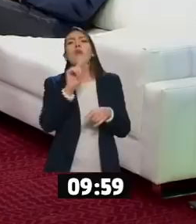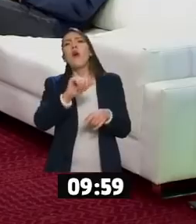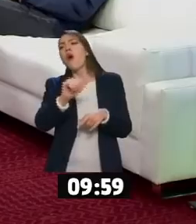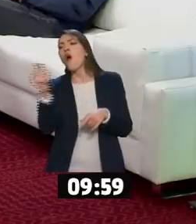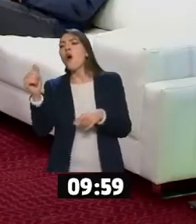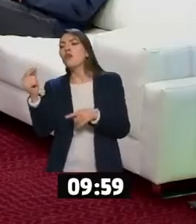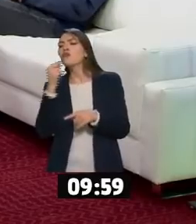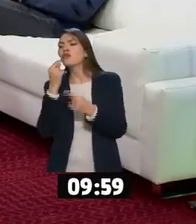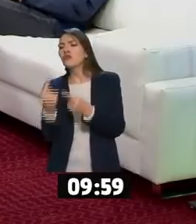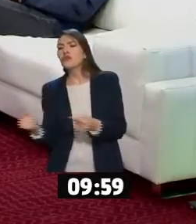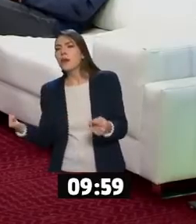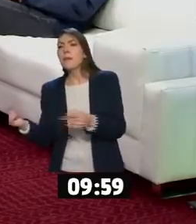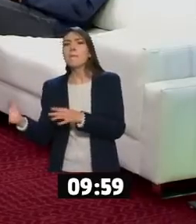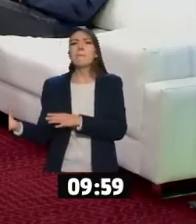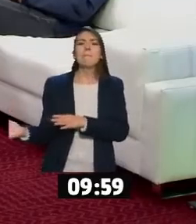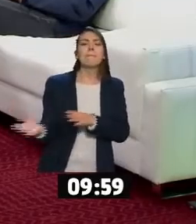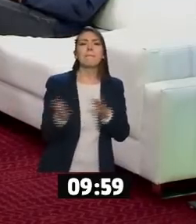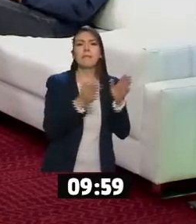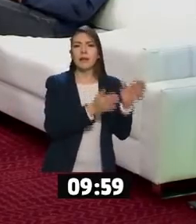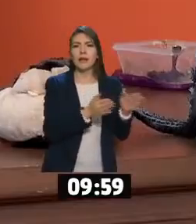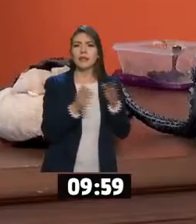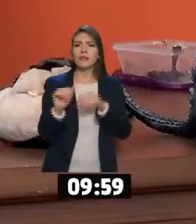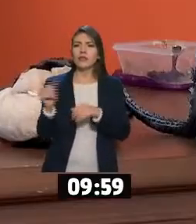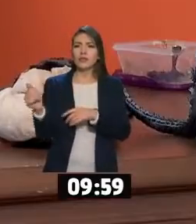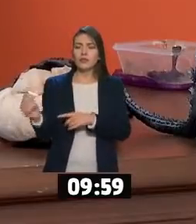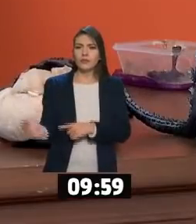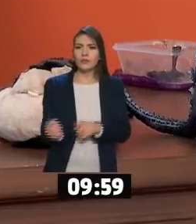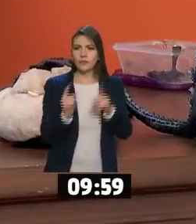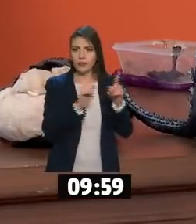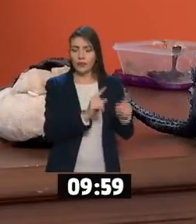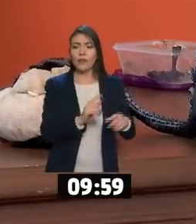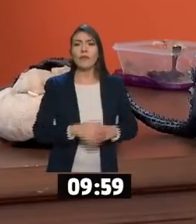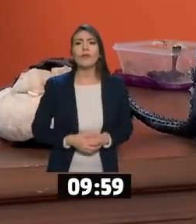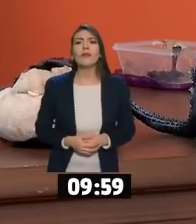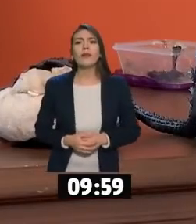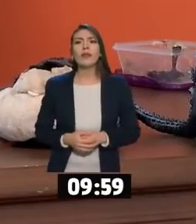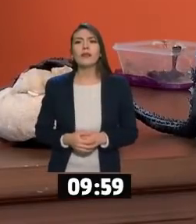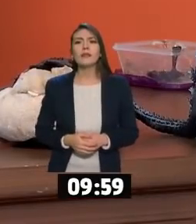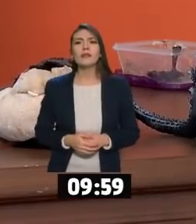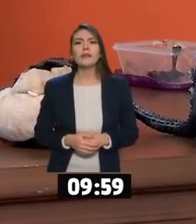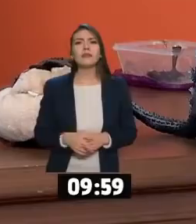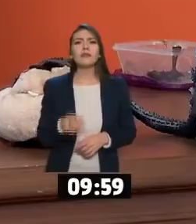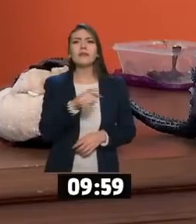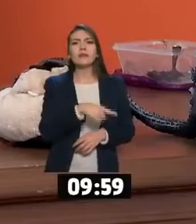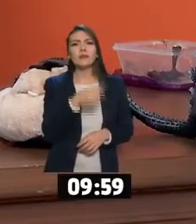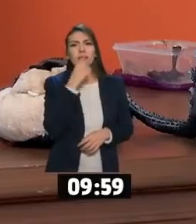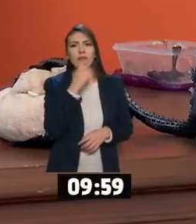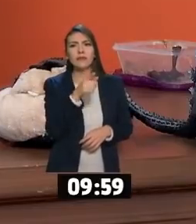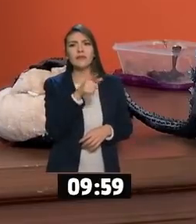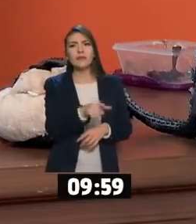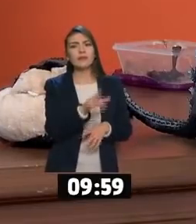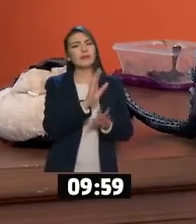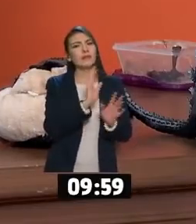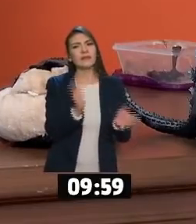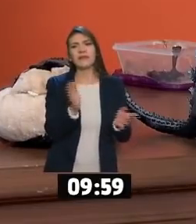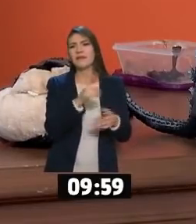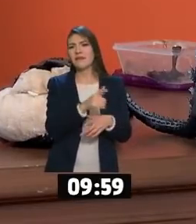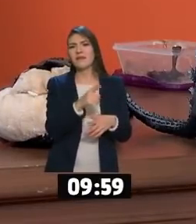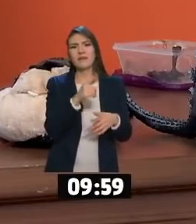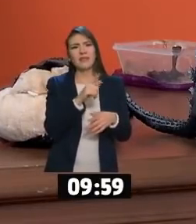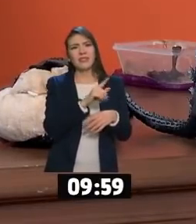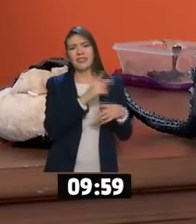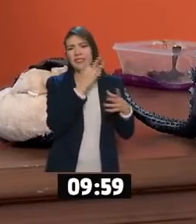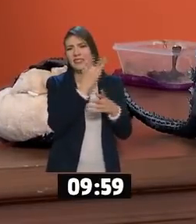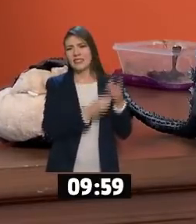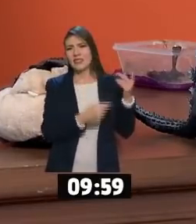por el estilo. Algunos dirán que se salga del país. Bueno, les vamos a contar algo. Como el gobierno les pagó todo su